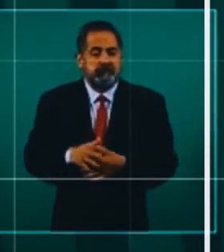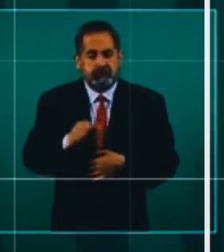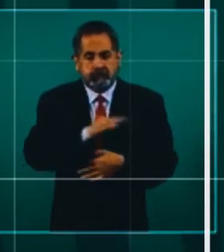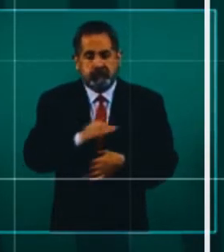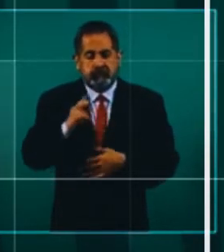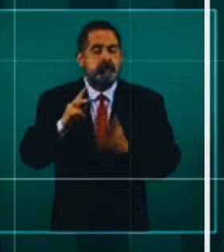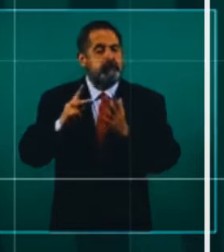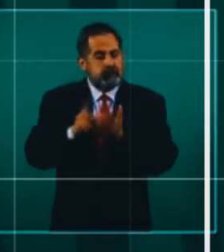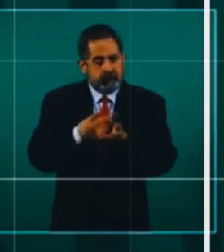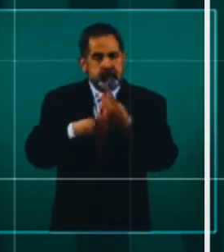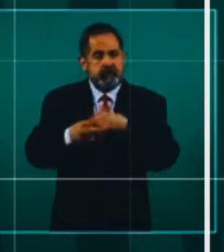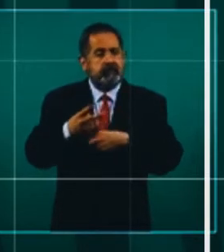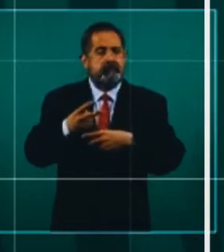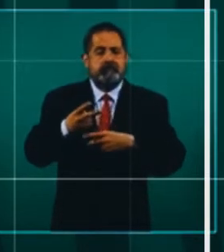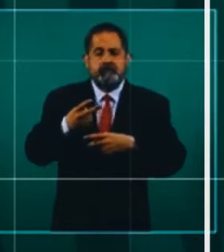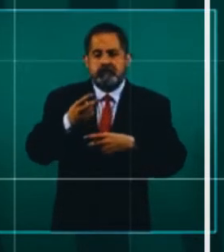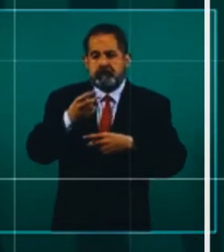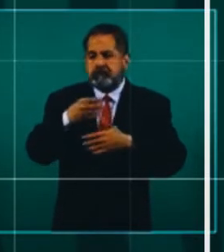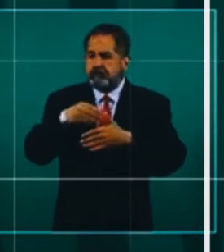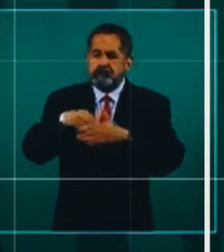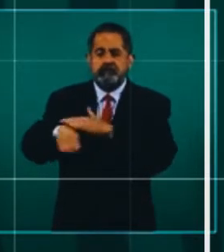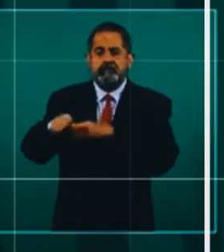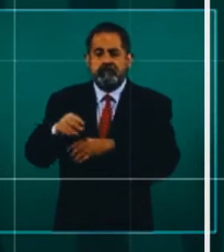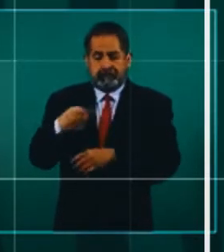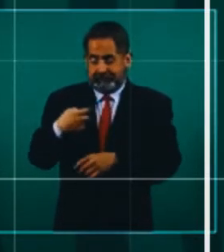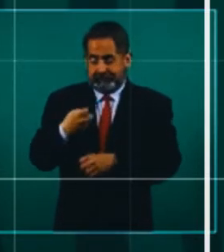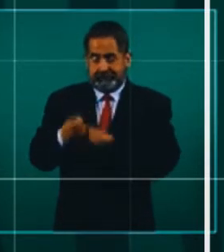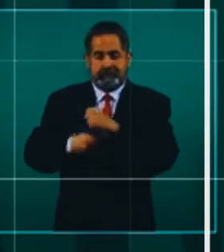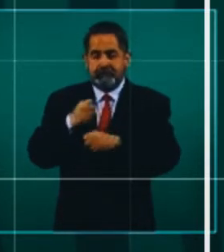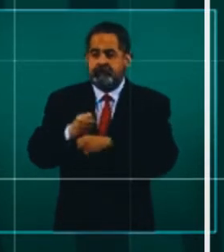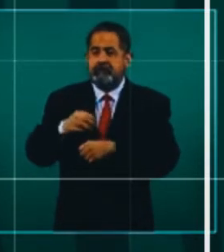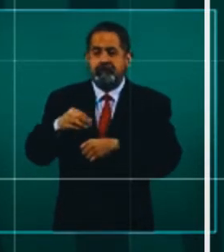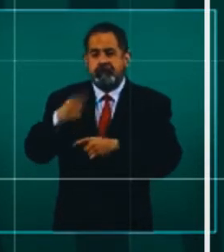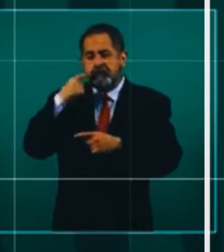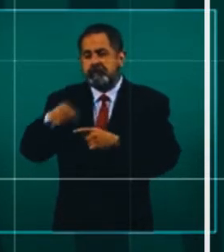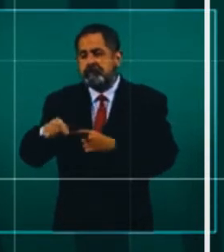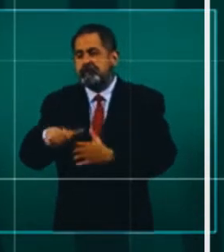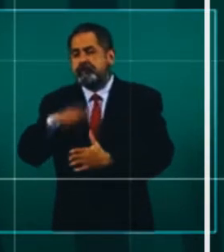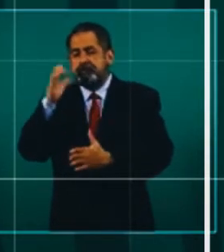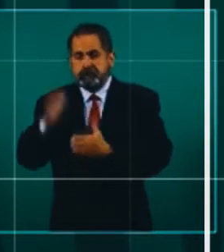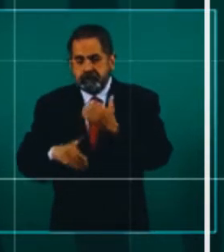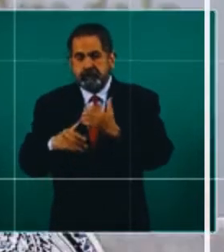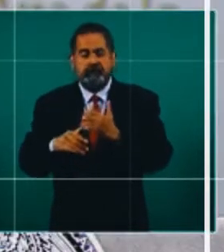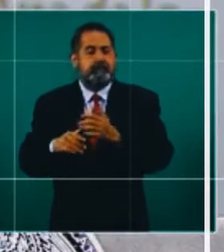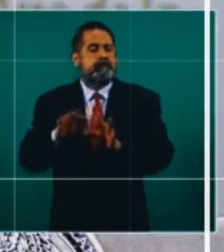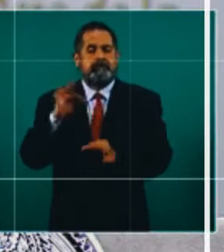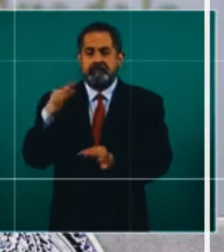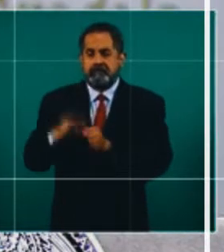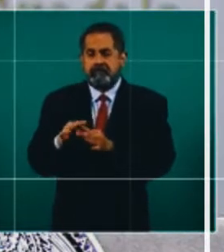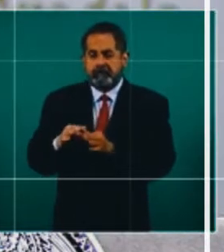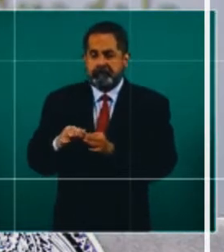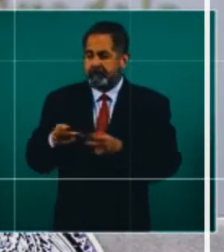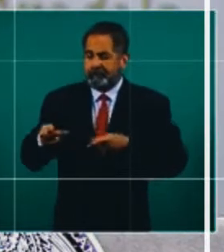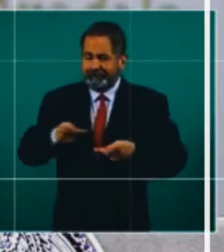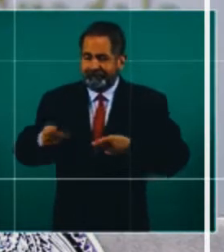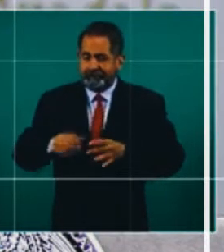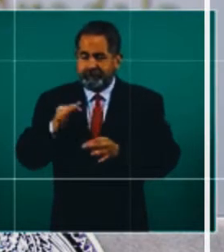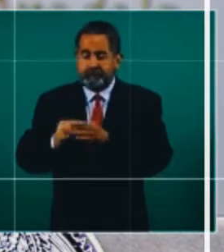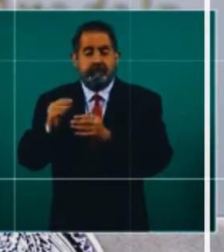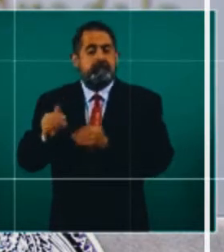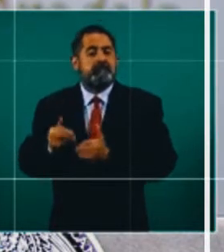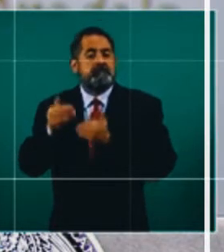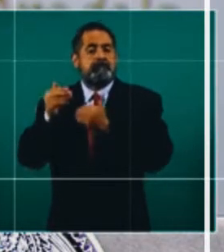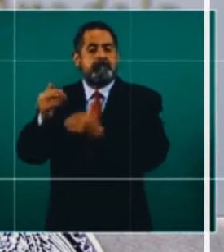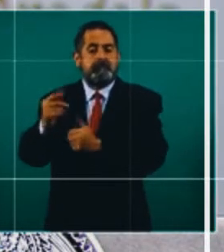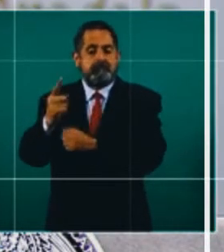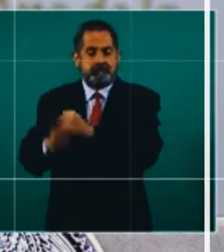el retorno al ciclo escolar vigente para culminarlo y quedar en buena preparación para el siguiente